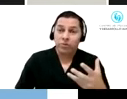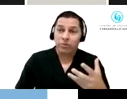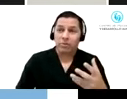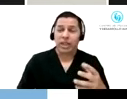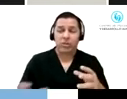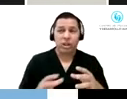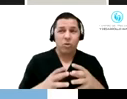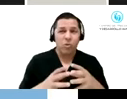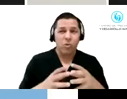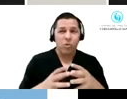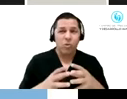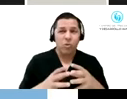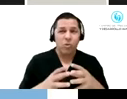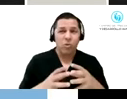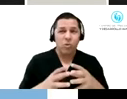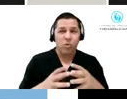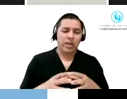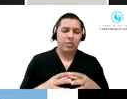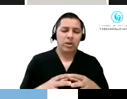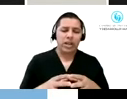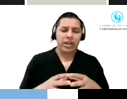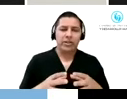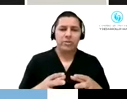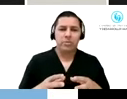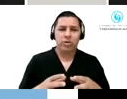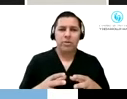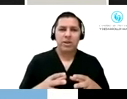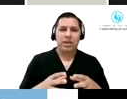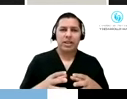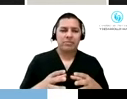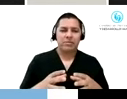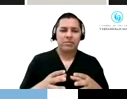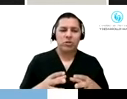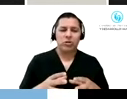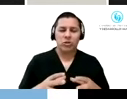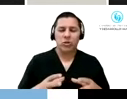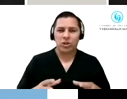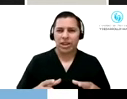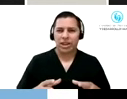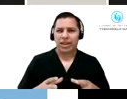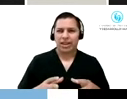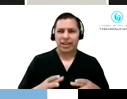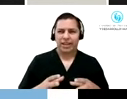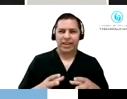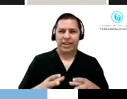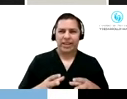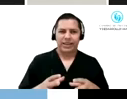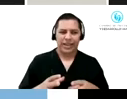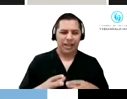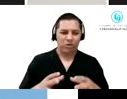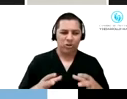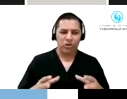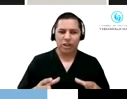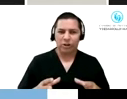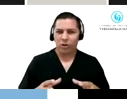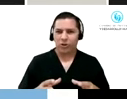dolió? ¿Verdad? Eso es algo, esa pregunta le dolió, porque el niño probablemente no conozca